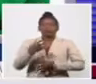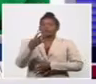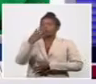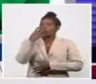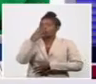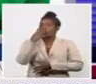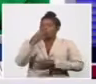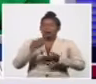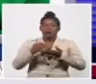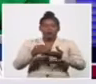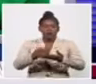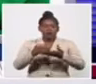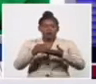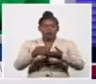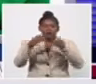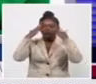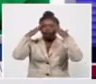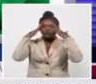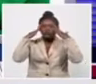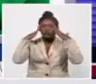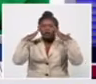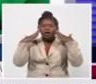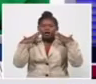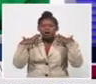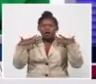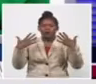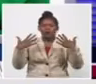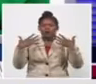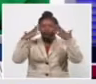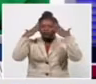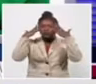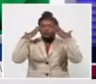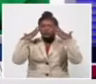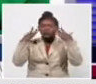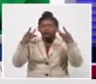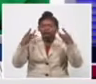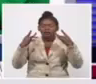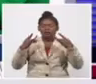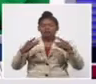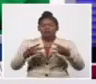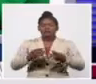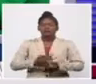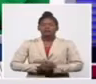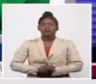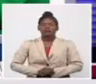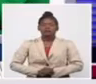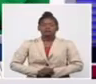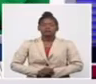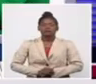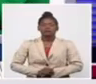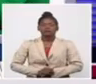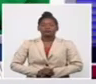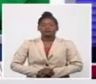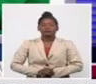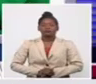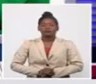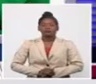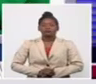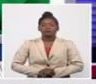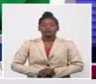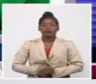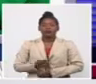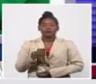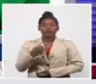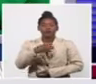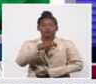mucha sudoración profusa, el electrocardiograma y el ecocardiograma con